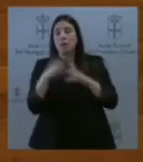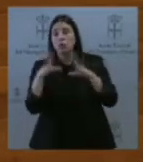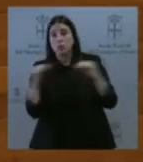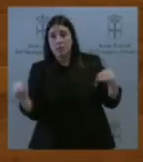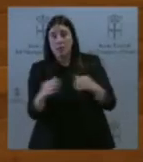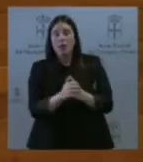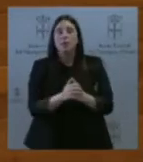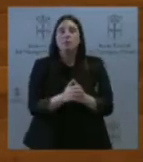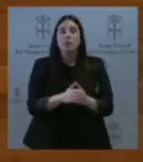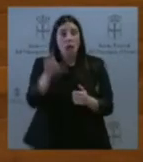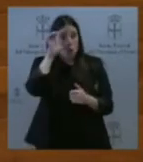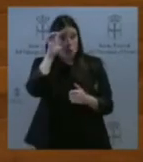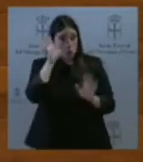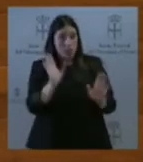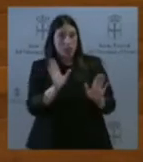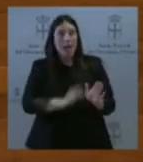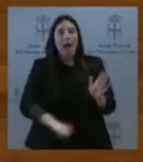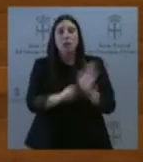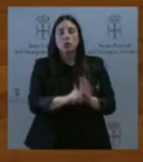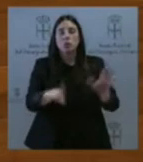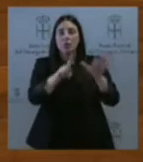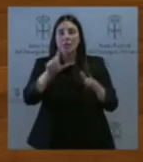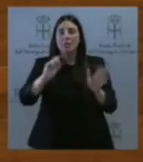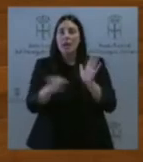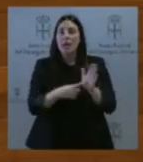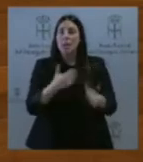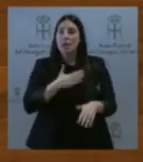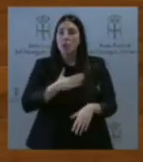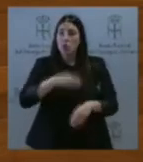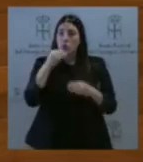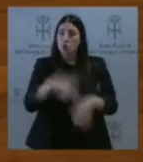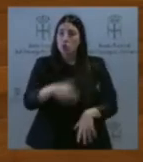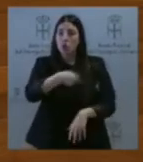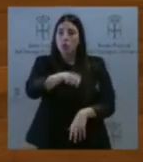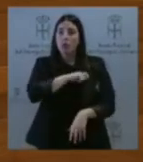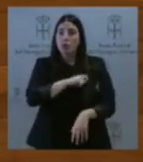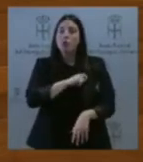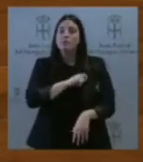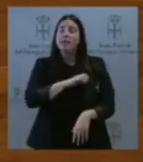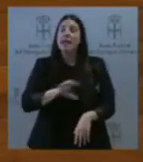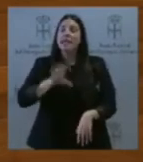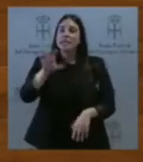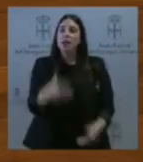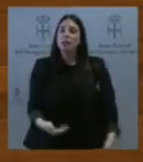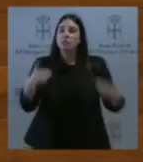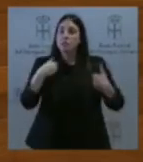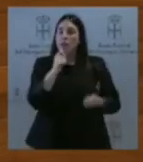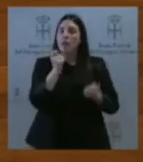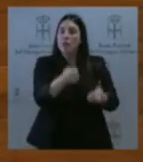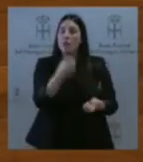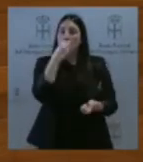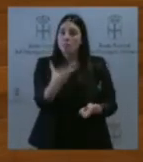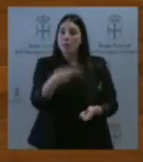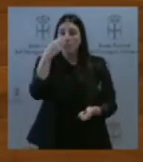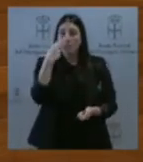Artículo 6 de la Ley del Patrimonio Histórico Español. El Estado es competente para declarar bien de interés cultural los bienes del artículo 6b, a